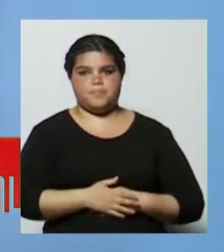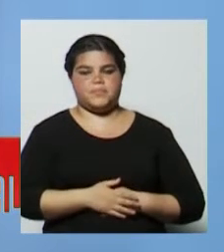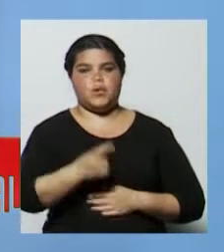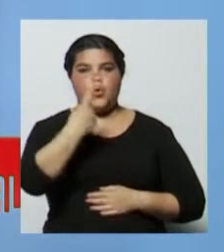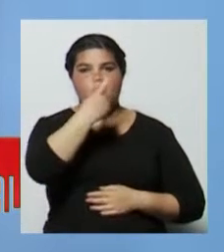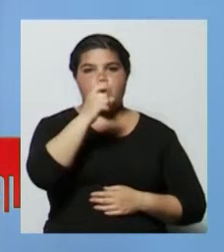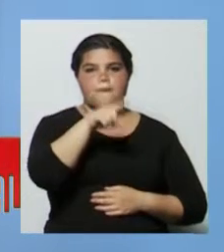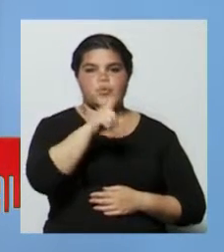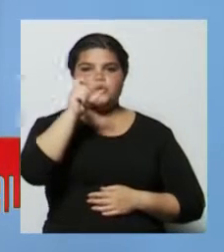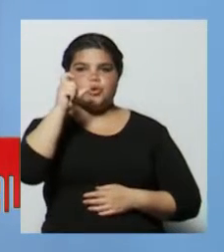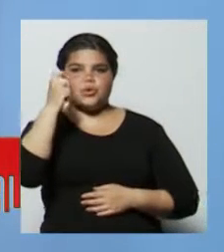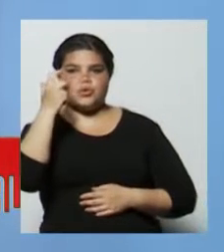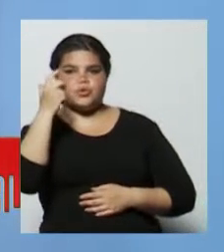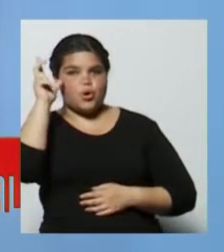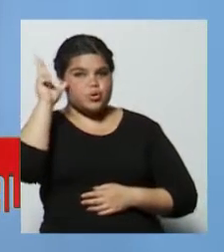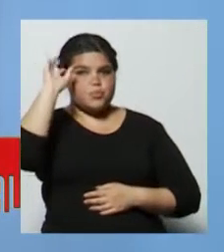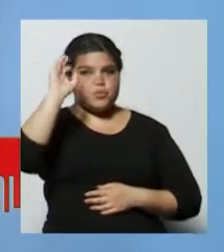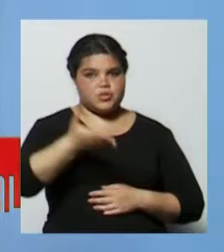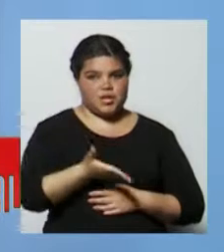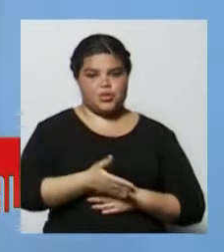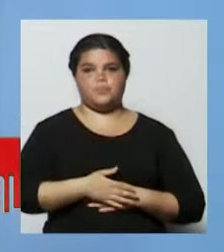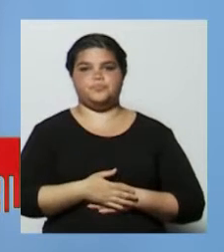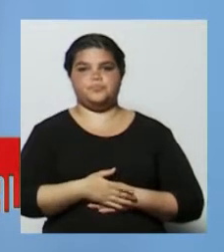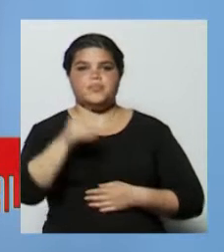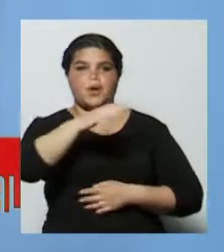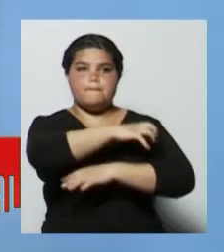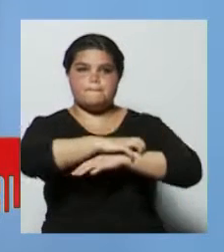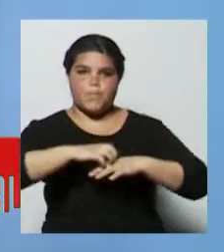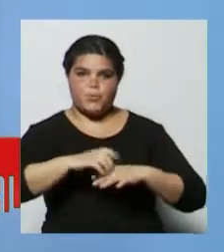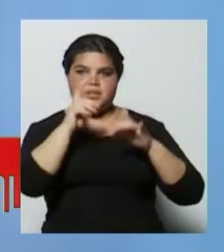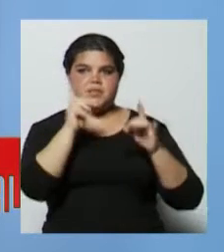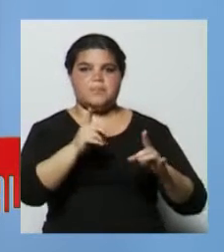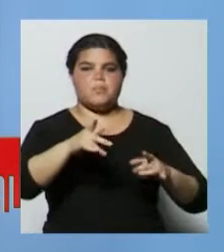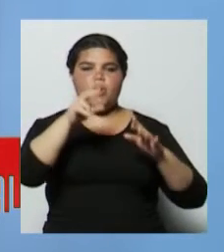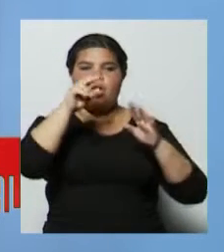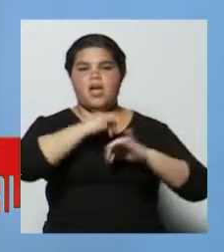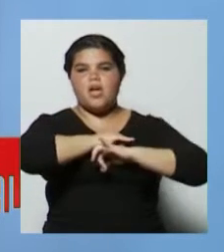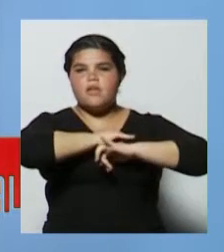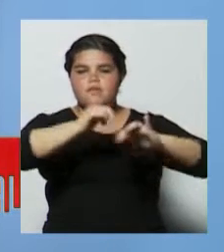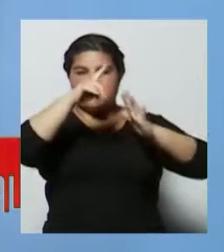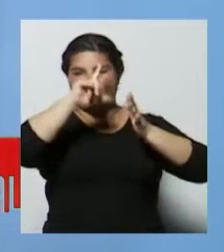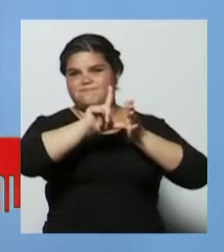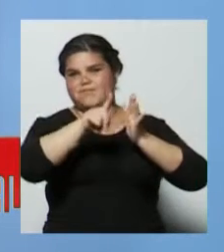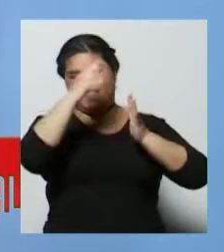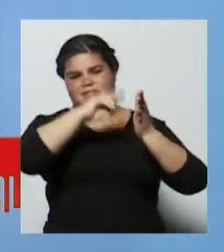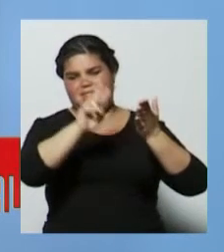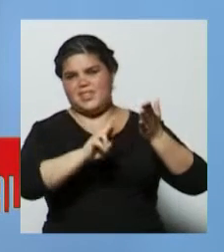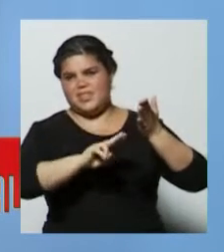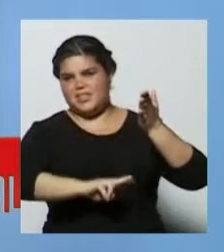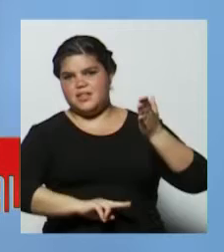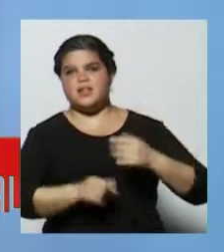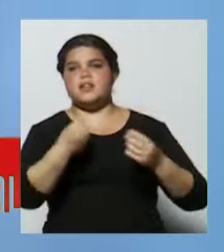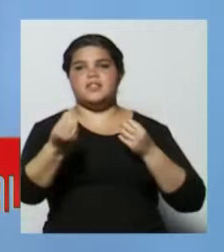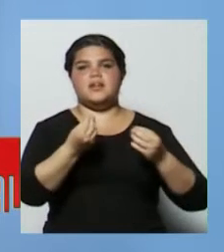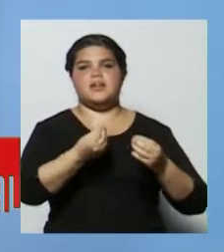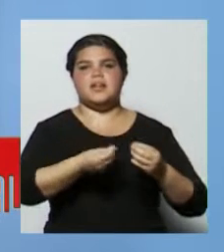pobreza. Se reduciría el 3% del ingreso de los sectores medios, por ejemplo, dice el informe, es extenso, pero es lo principal. Duplicaría el costo,